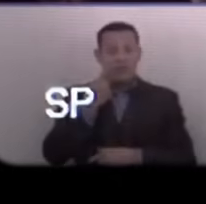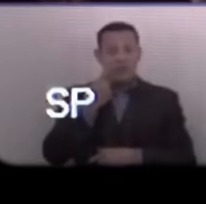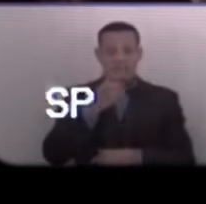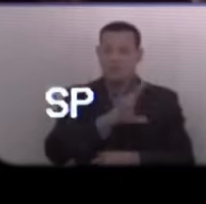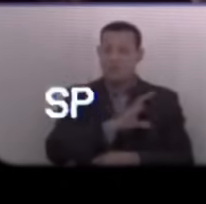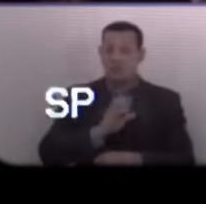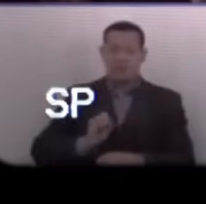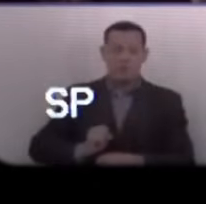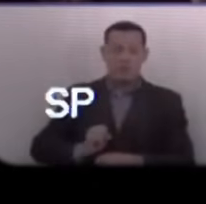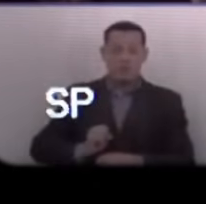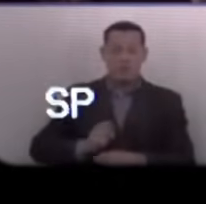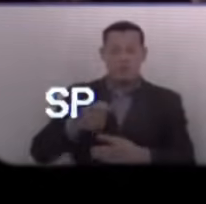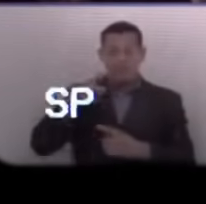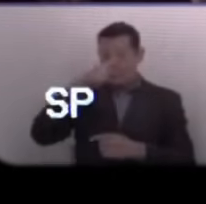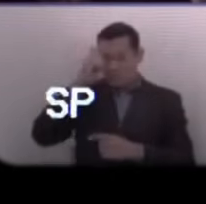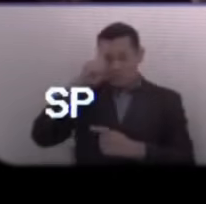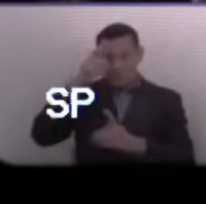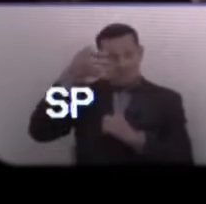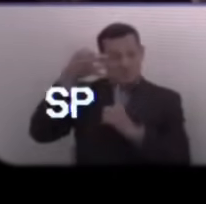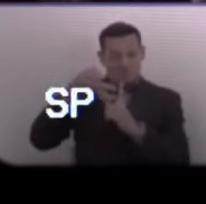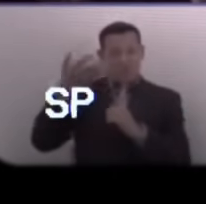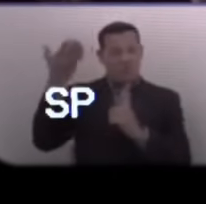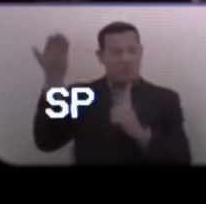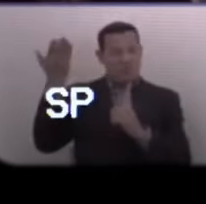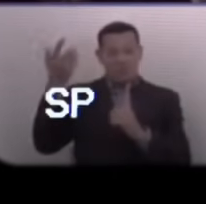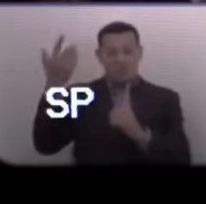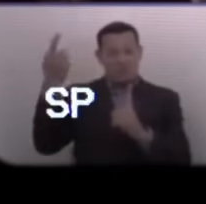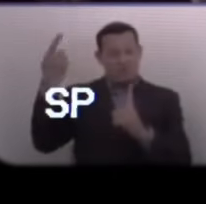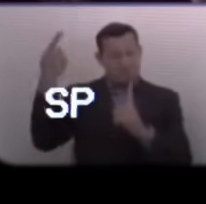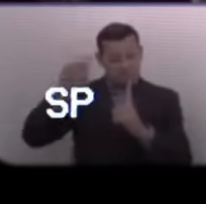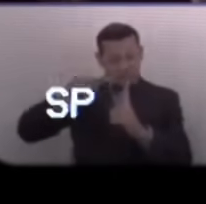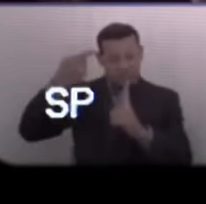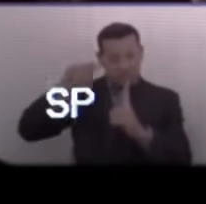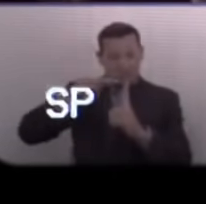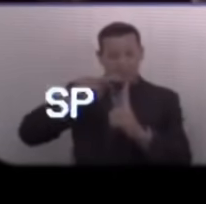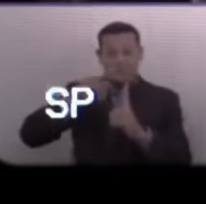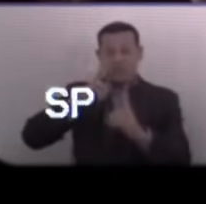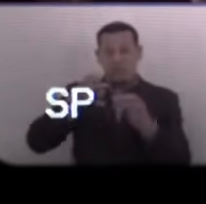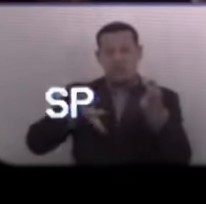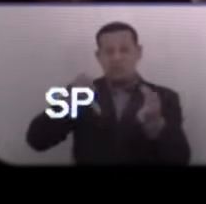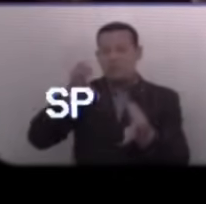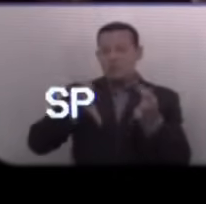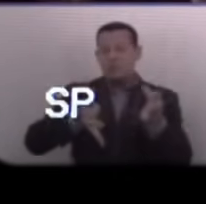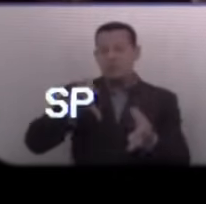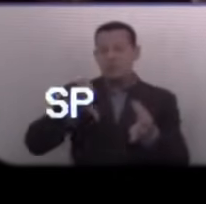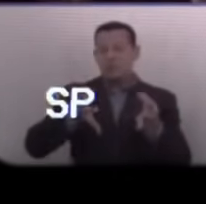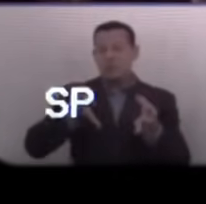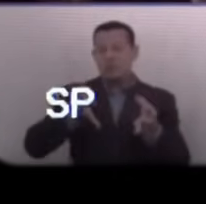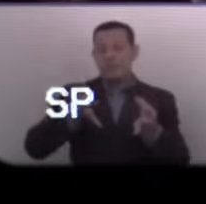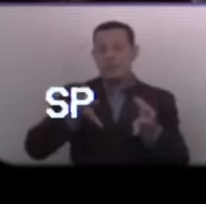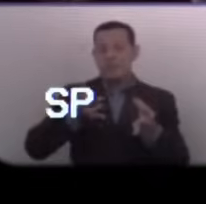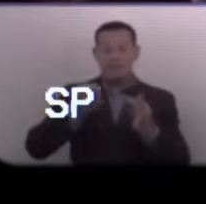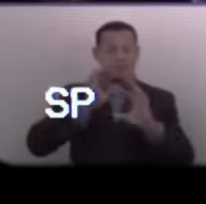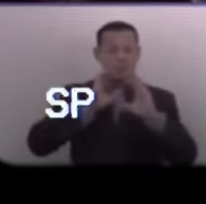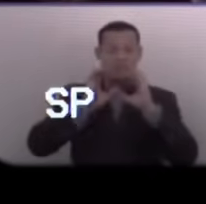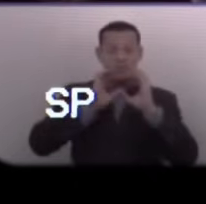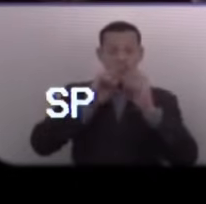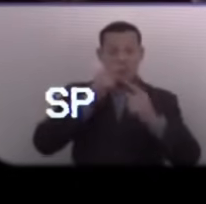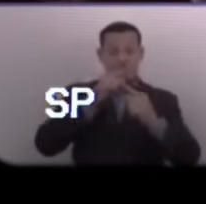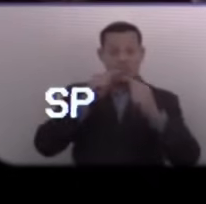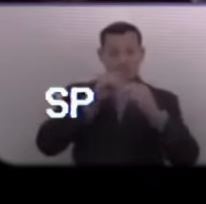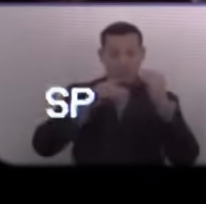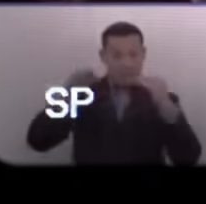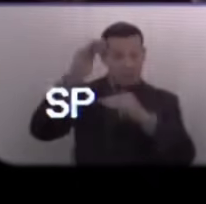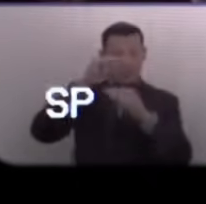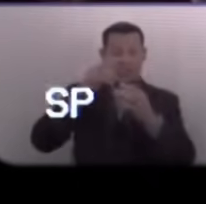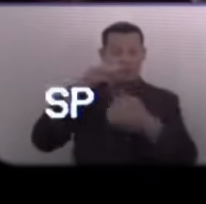los salvadoreños honrados que han sido acusados de manera injustificada. ¿Se han comunicado las autoridades con